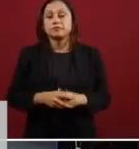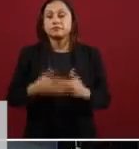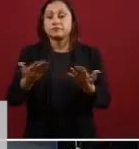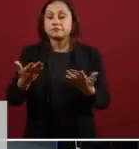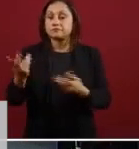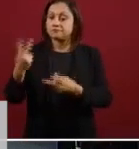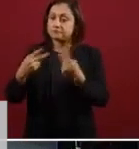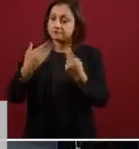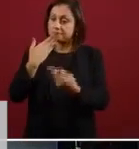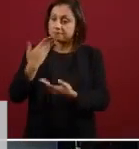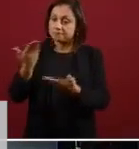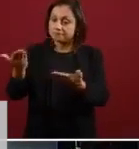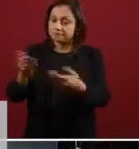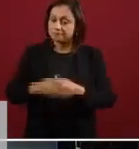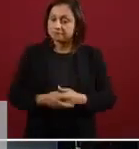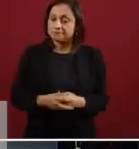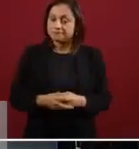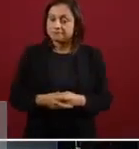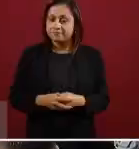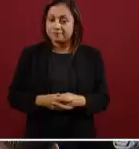bienvenida.